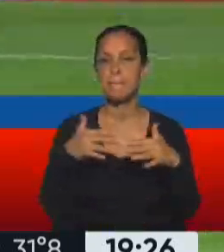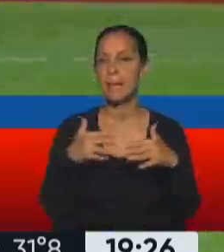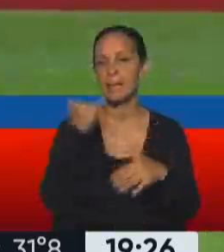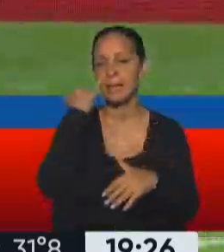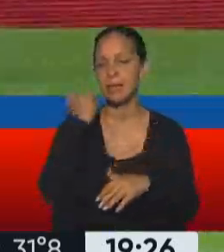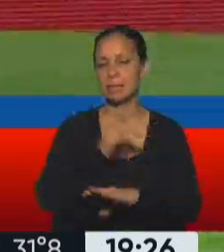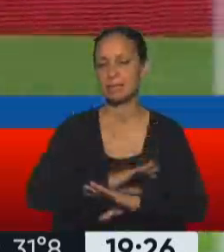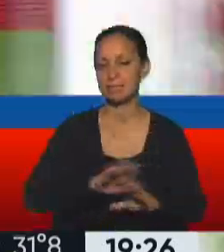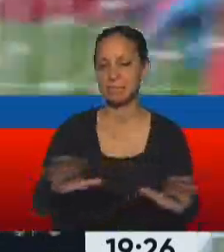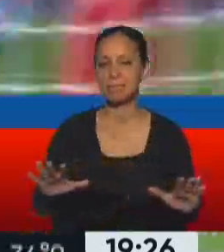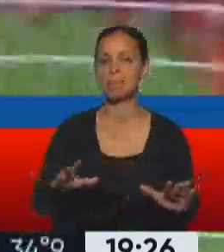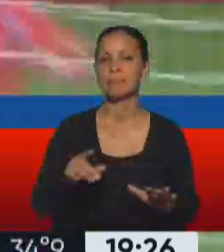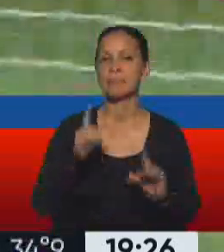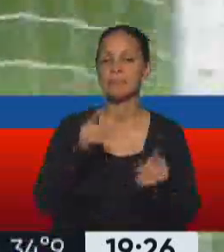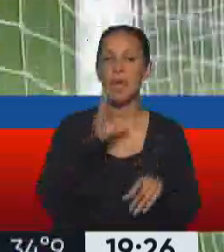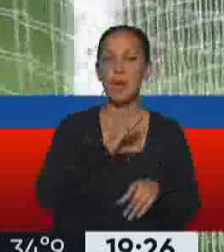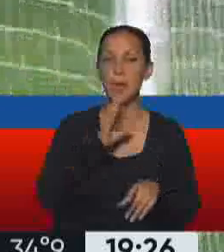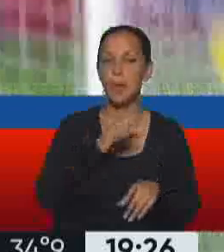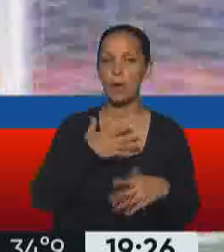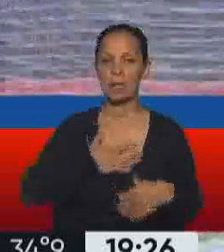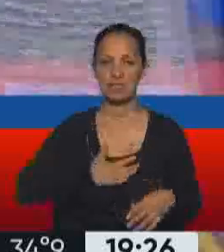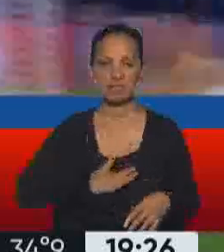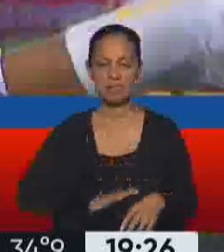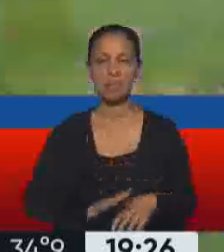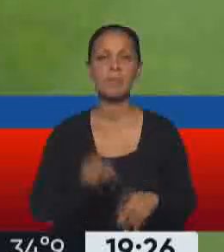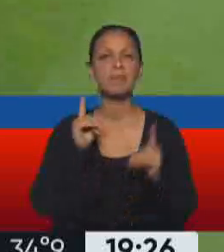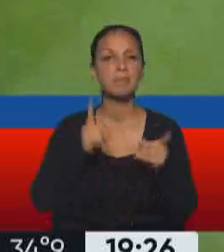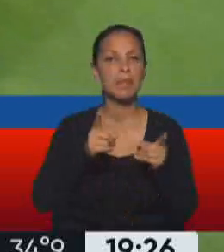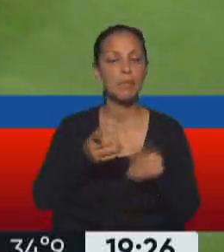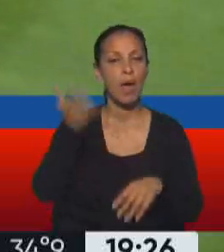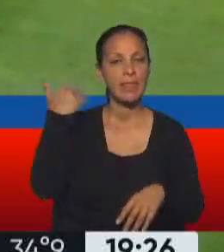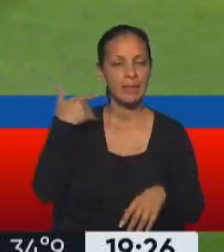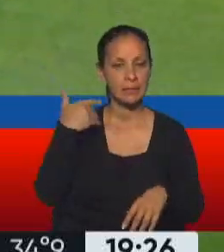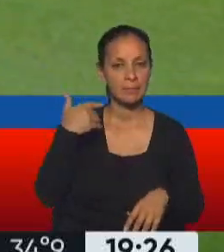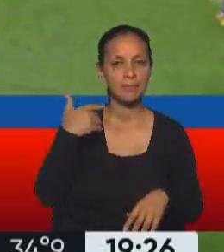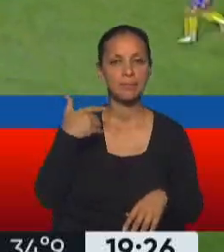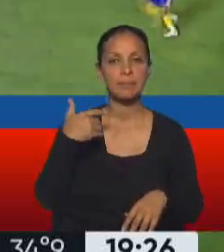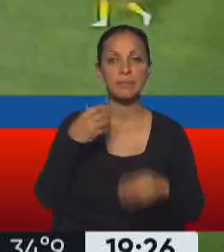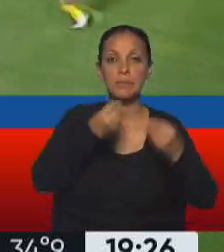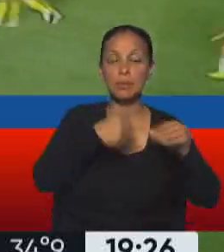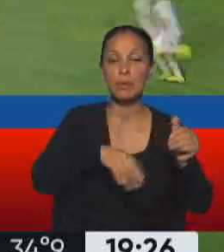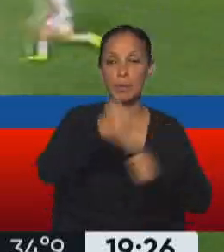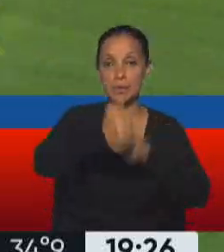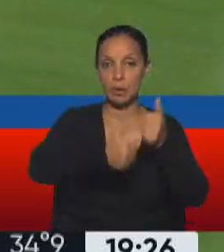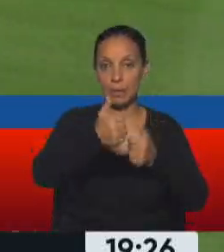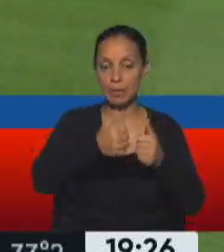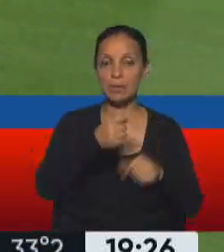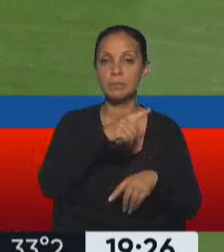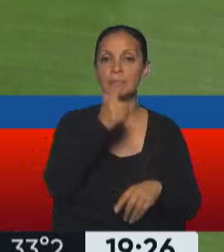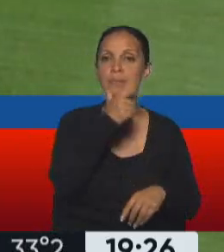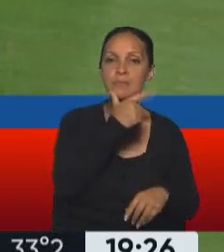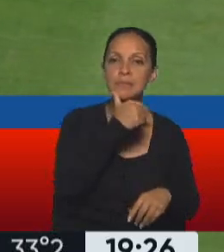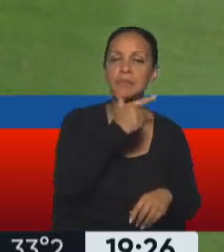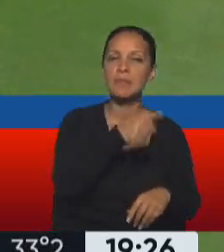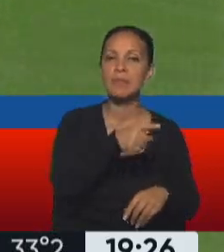sentenciado y Boca que se acomoda, teniendo en cuenta lo que había pasado en el inicio de la fecha, en donde Lanús